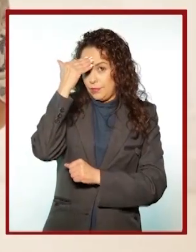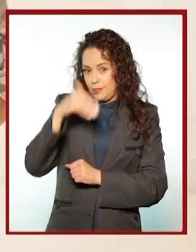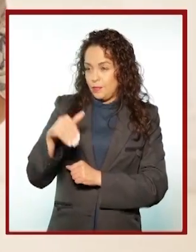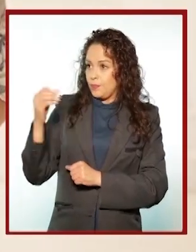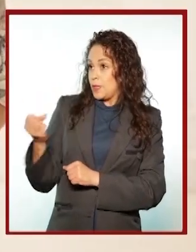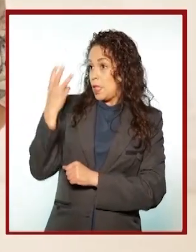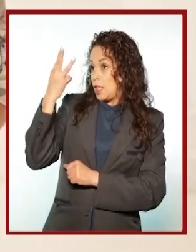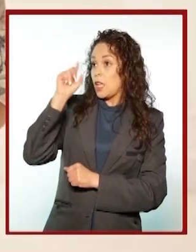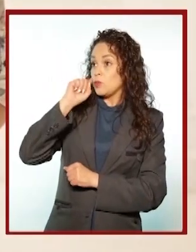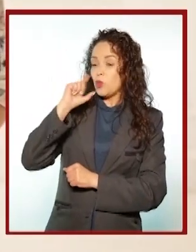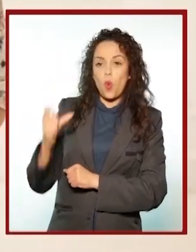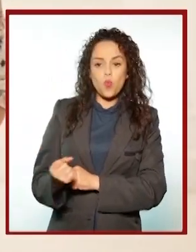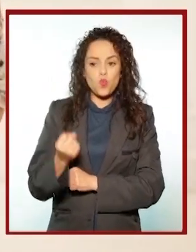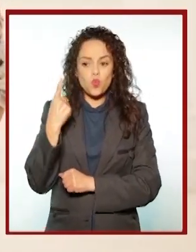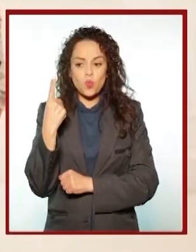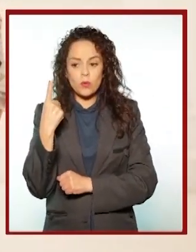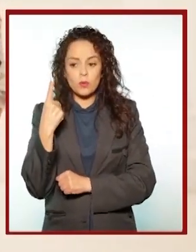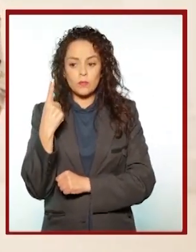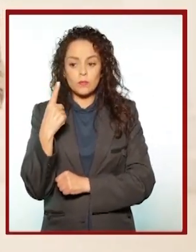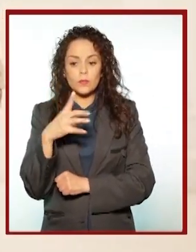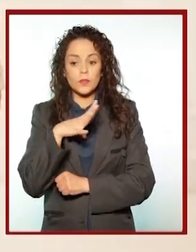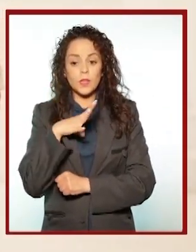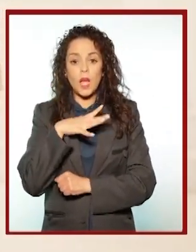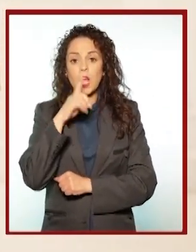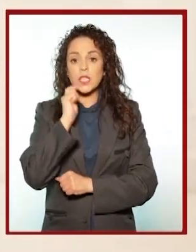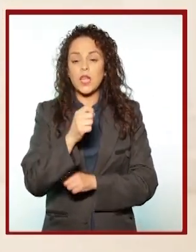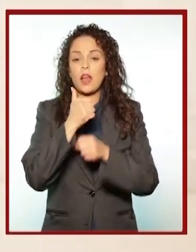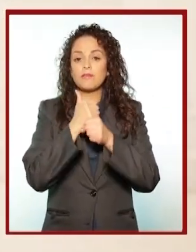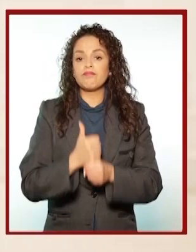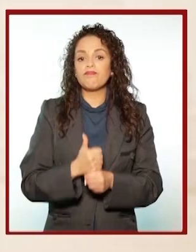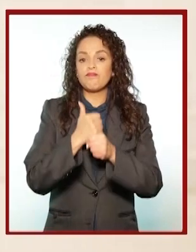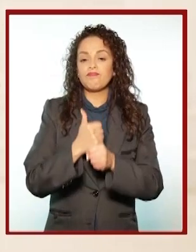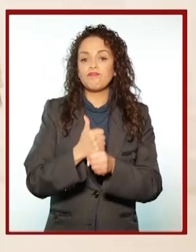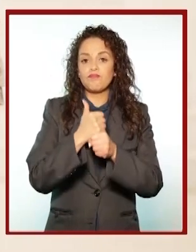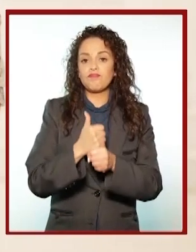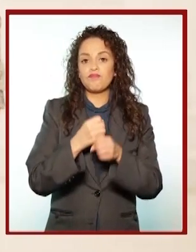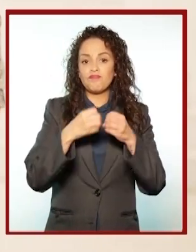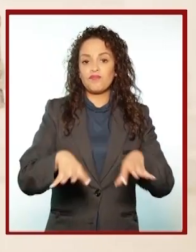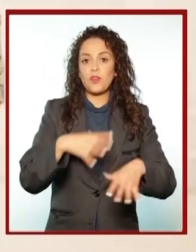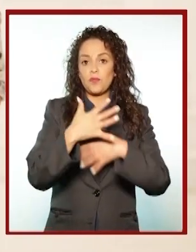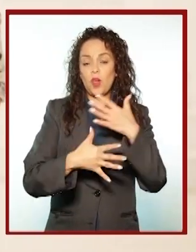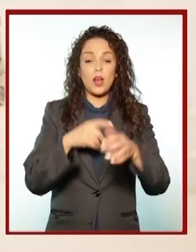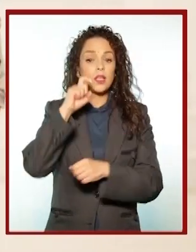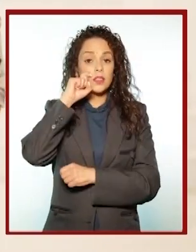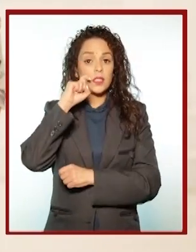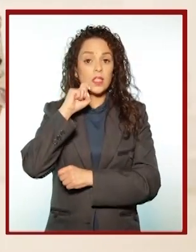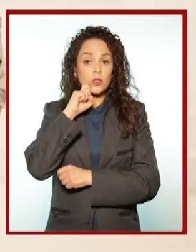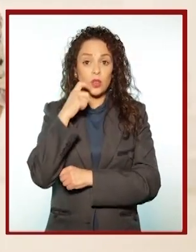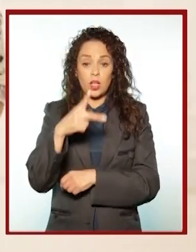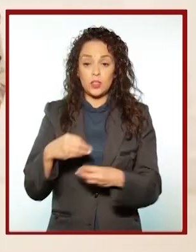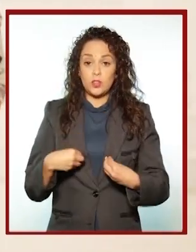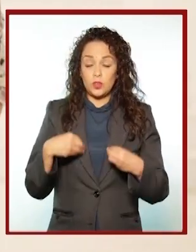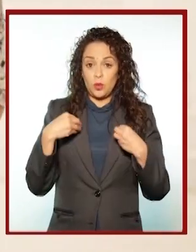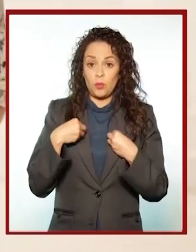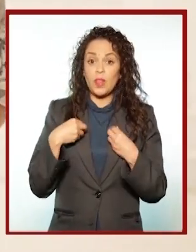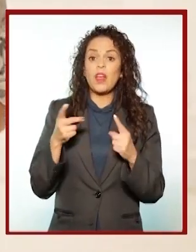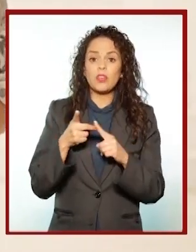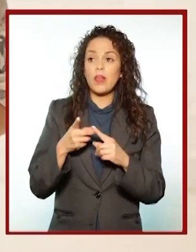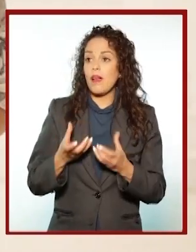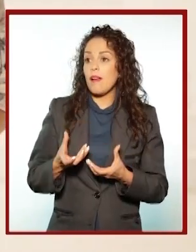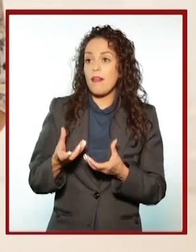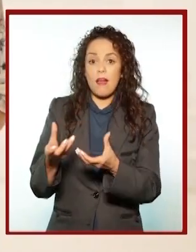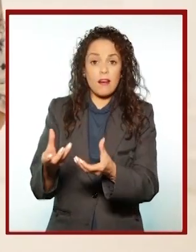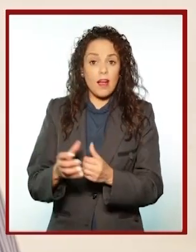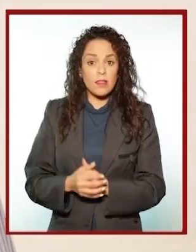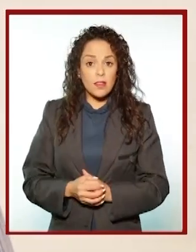¿Sabían que 1 de cada 3 mujeres ha experimentado algún tipo de violencia sexual a lo largo de su vida, tan solo en